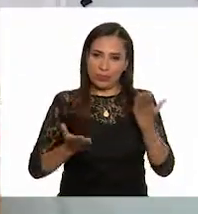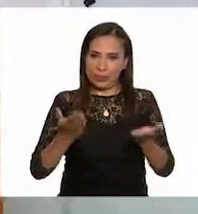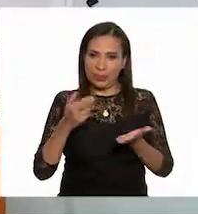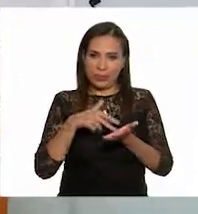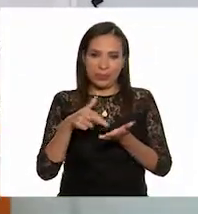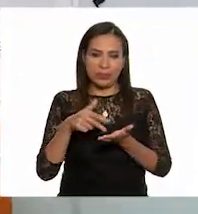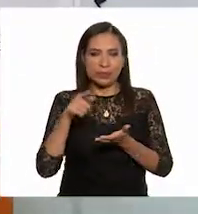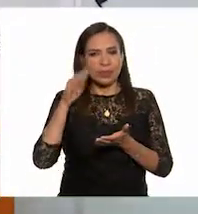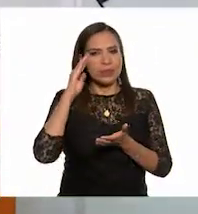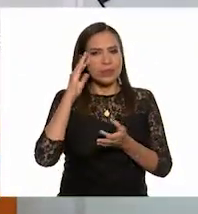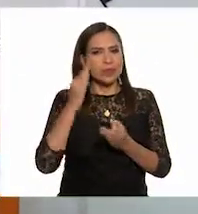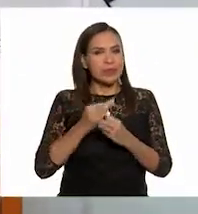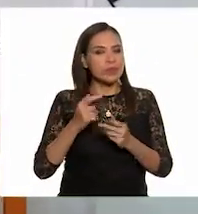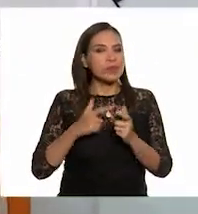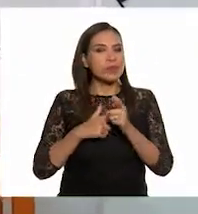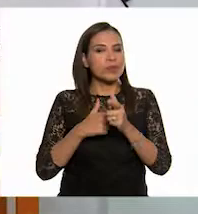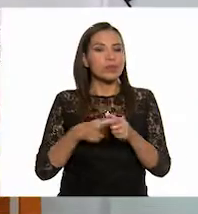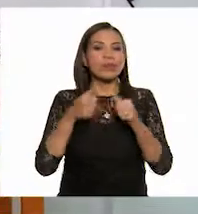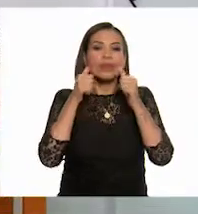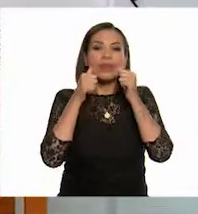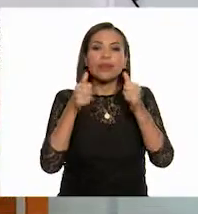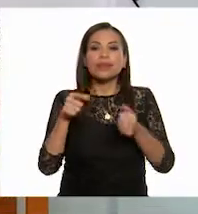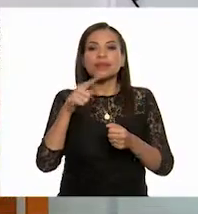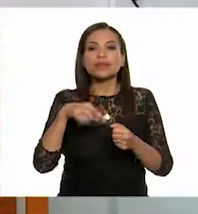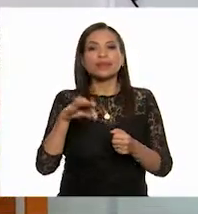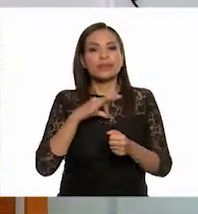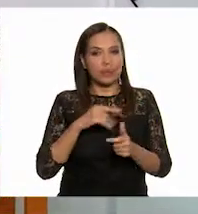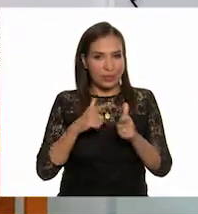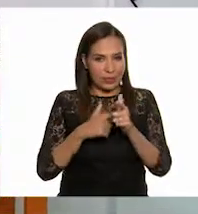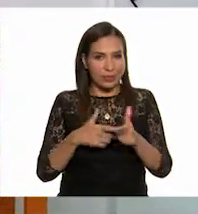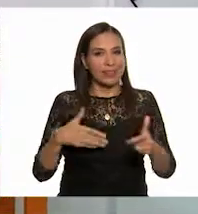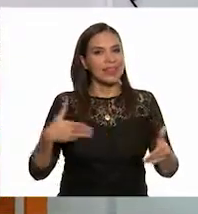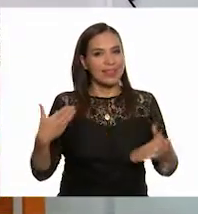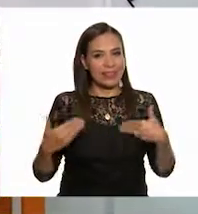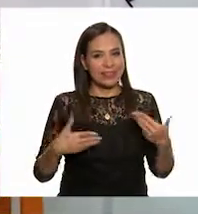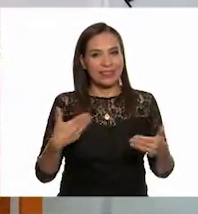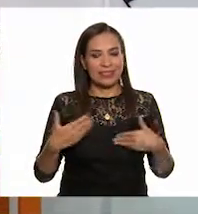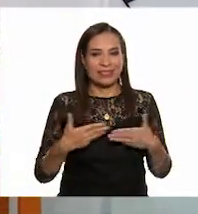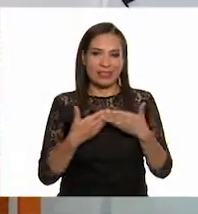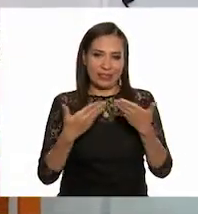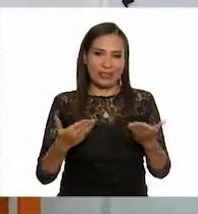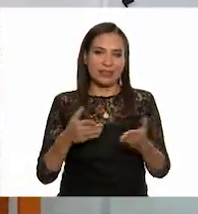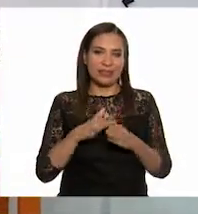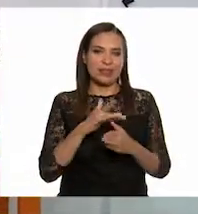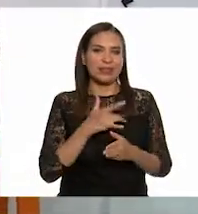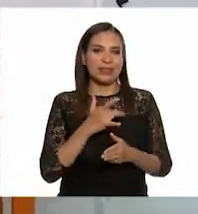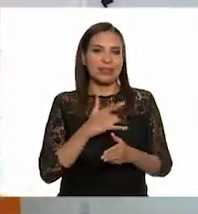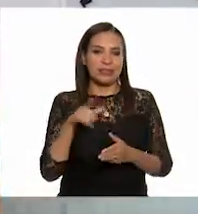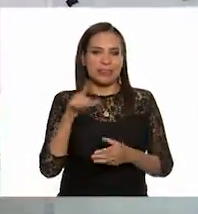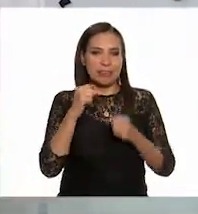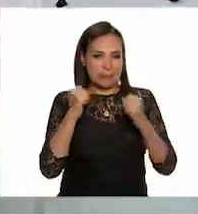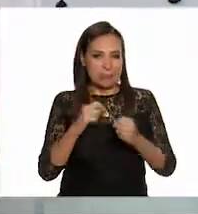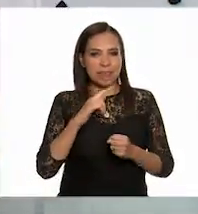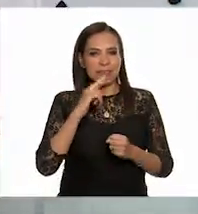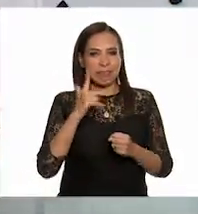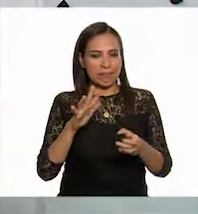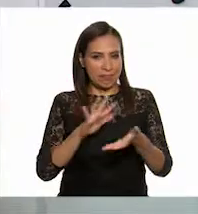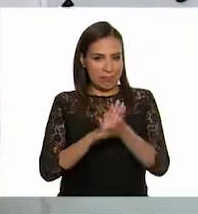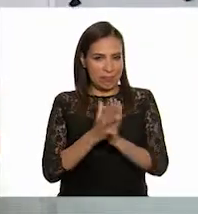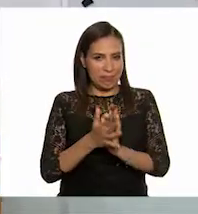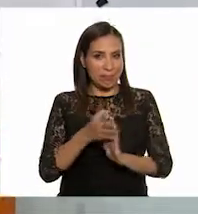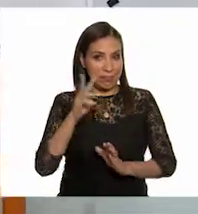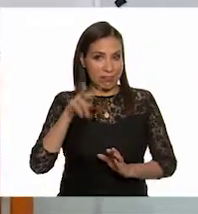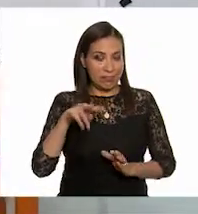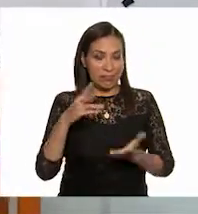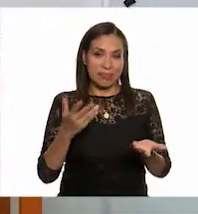Oigan, ¿qué les parece si seguimos atentas y atentos para continuar divirtiéndonos? Y así nuestro humor, estoy segura que va a mejorar, ¿verdad, Héctor